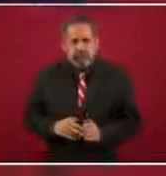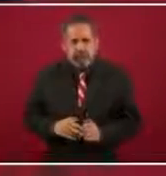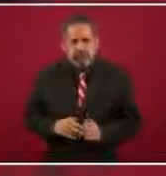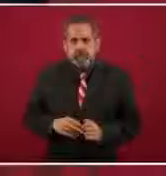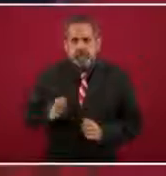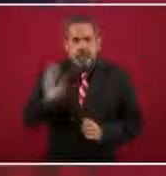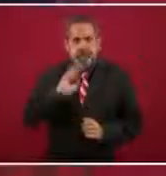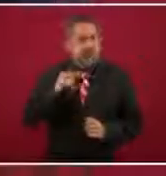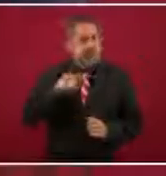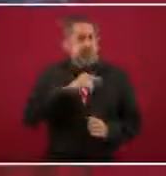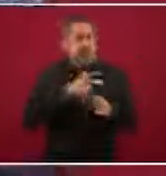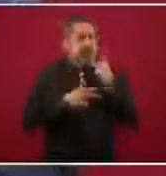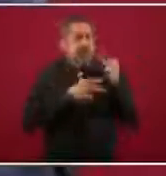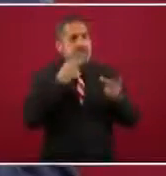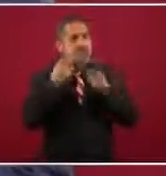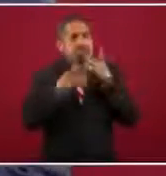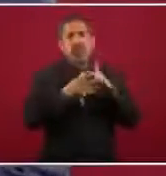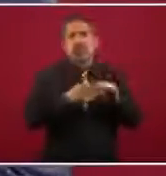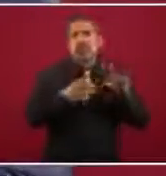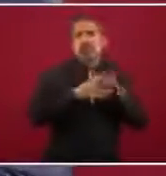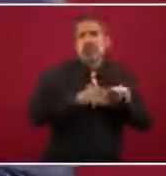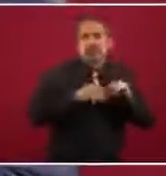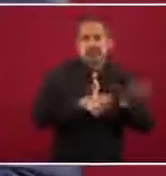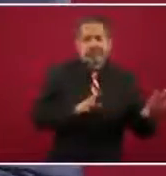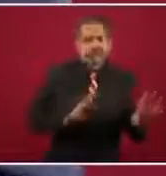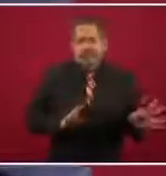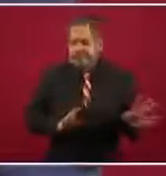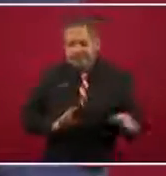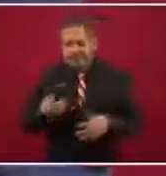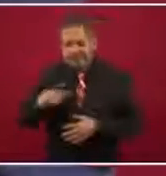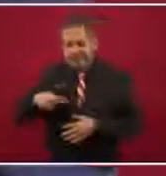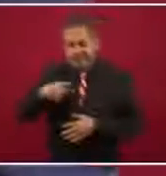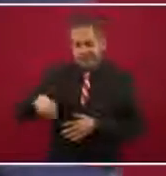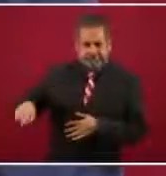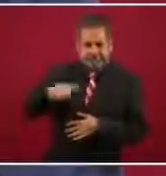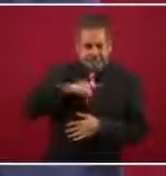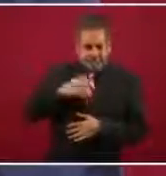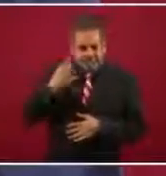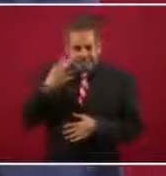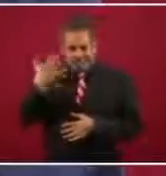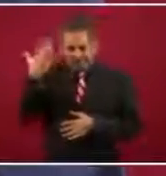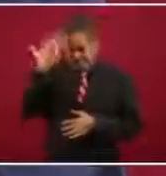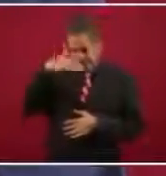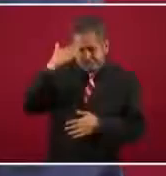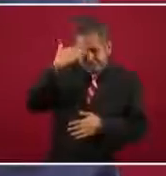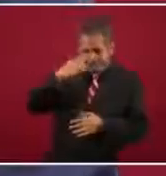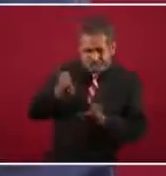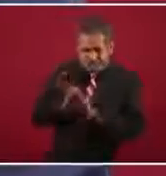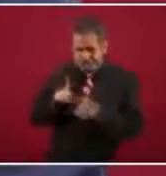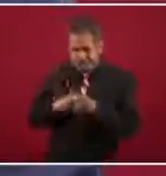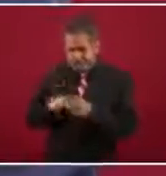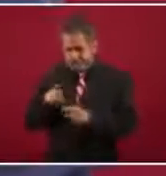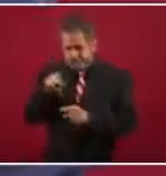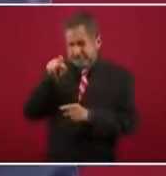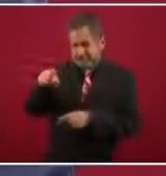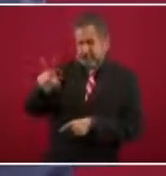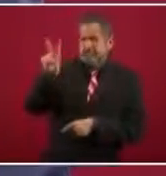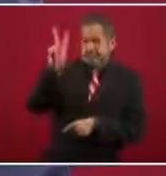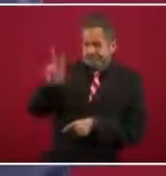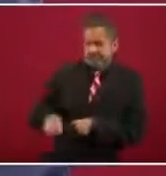podrá declarar quien sea, pero la gente sabe quién dice la